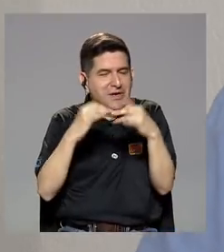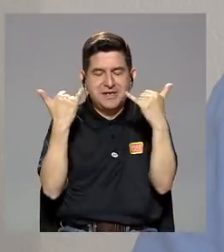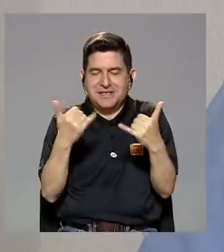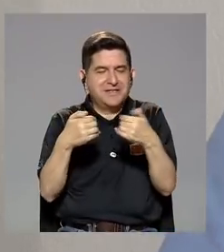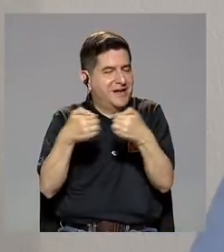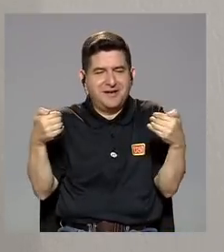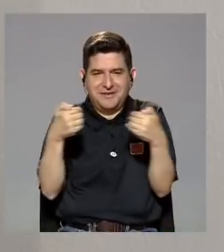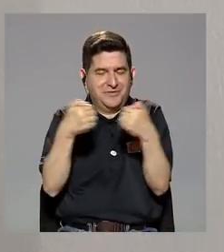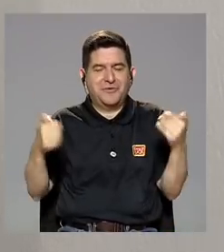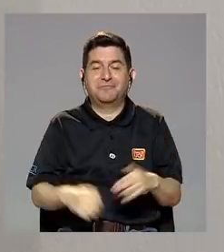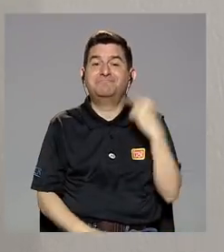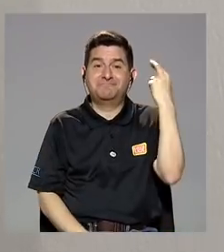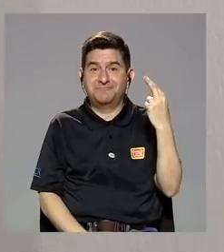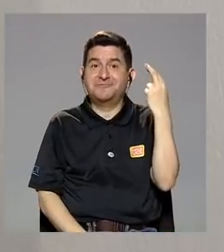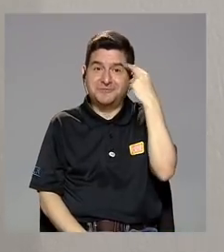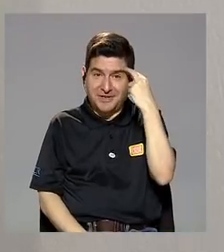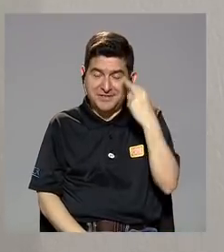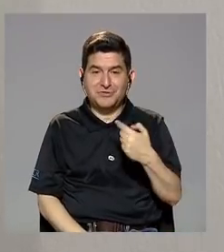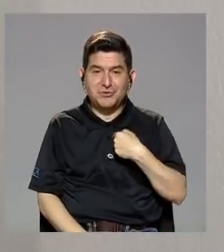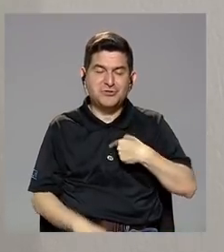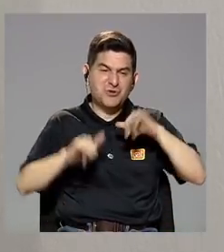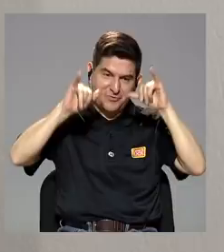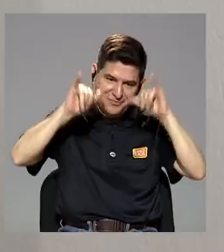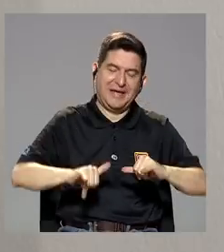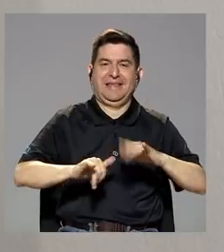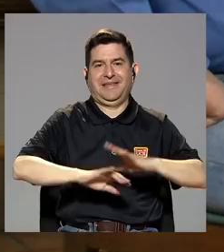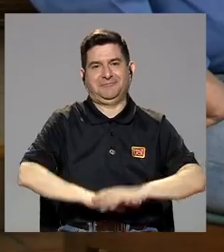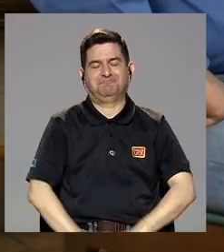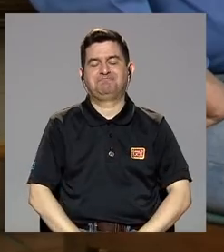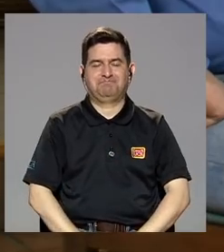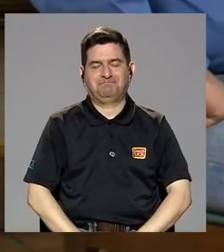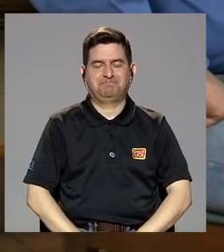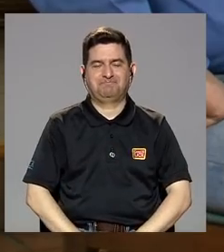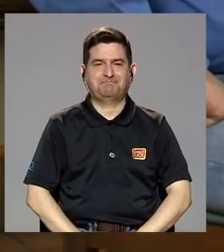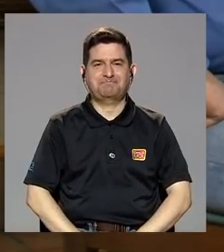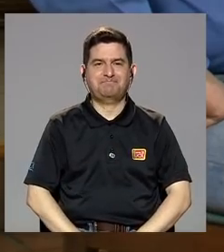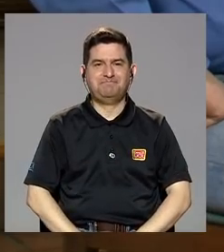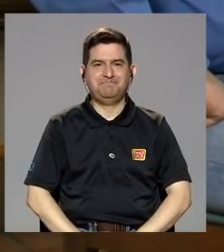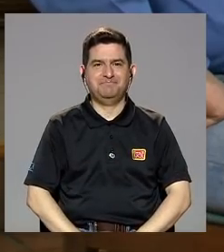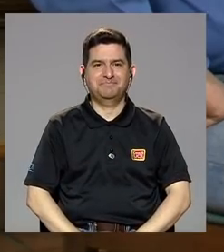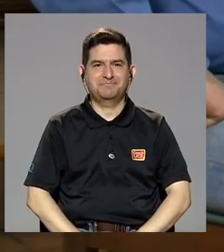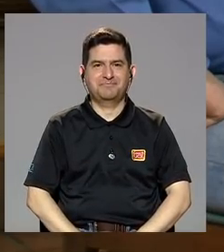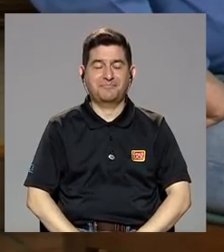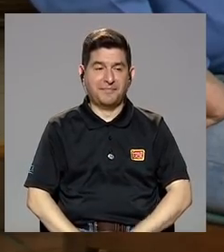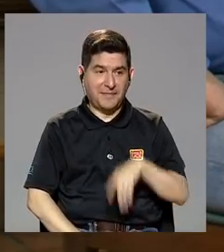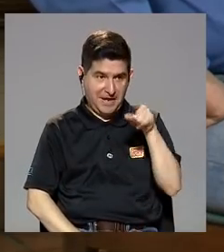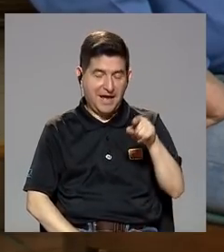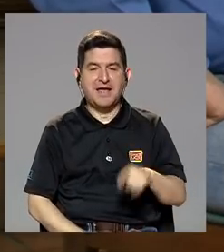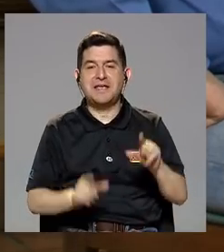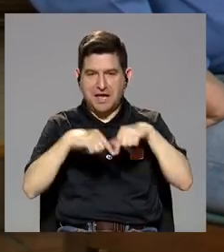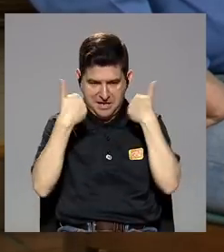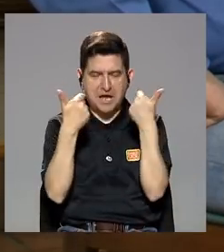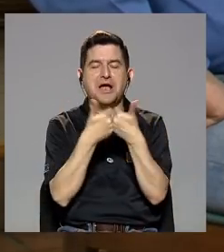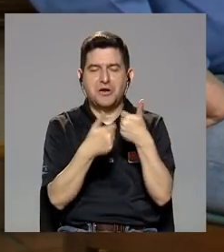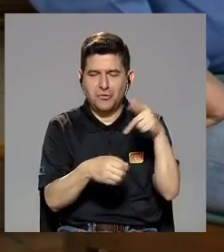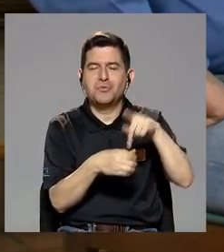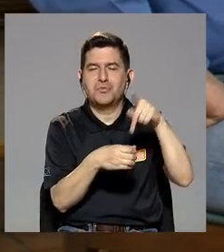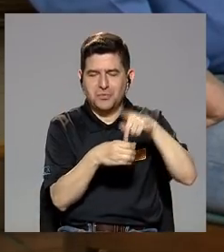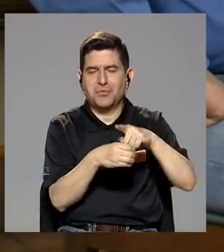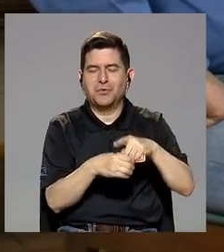ese es una de las razones por las cuales me fui quedando acá porque si ella estaba en el elenco